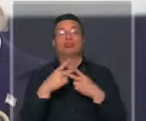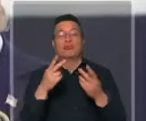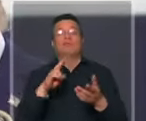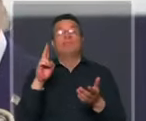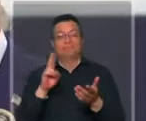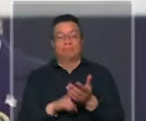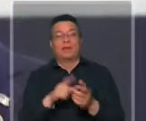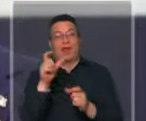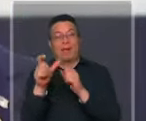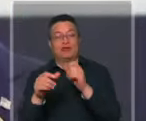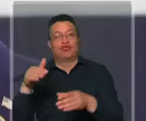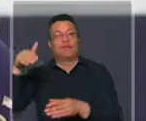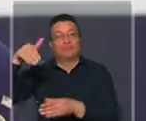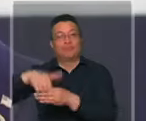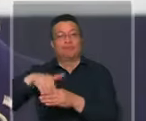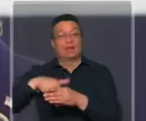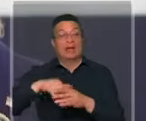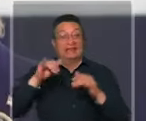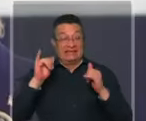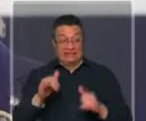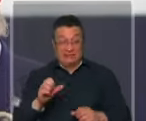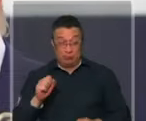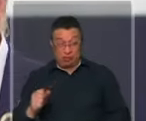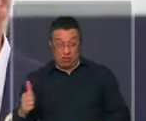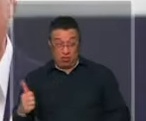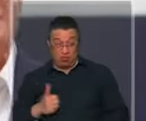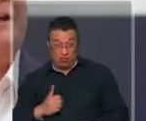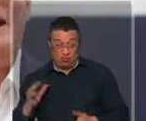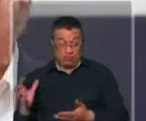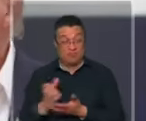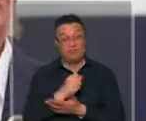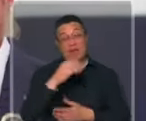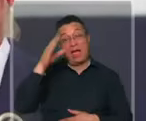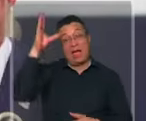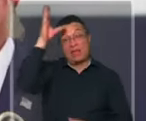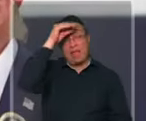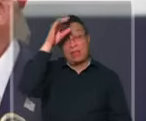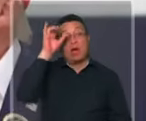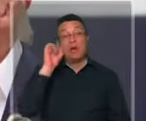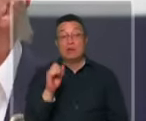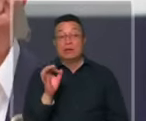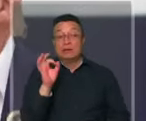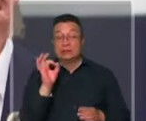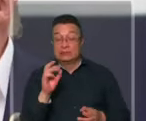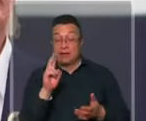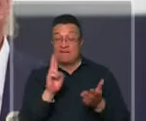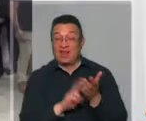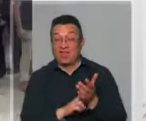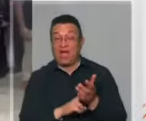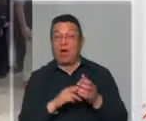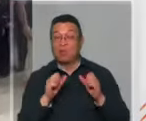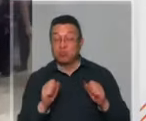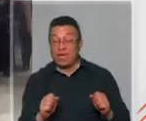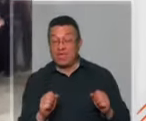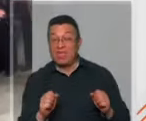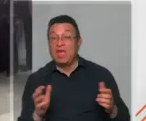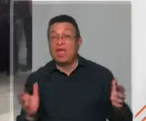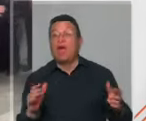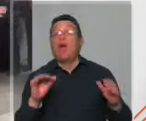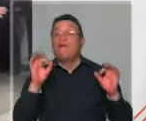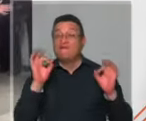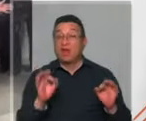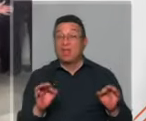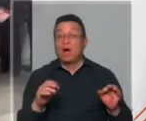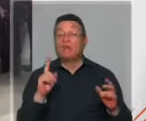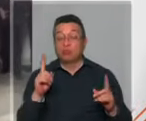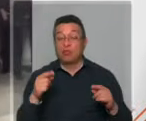al electorado. ¿Cuánto de eso puede cumplir Donald Trump? ¿Cuántas de esas amenazas efectivamente va a llevar a cabo? Lo cierto es que de ser un